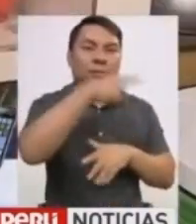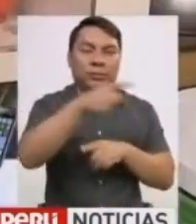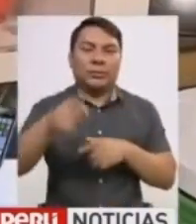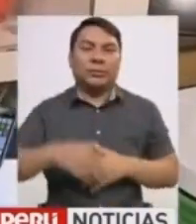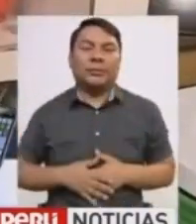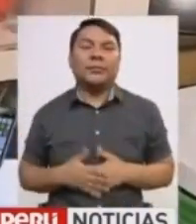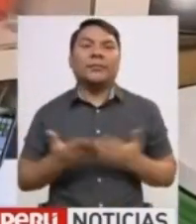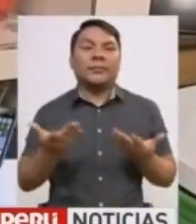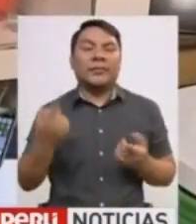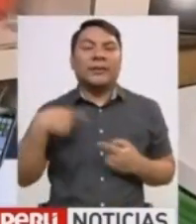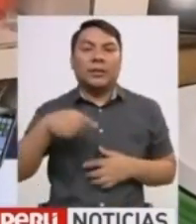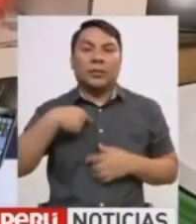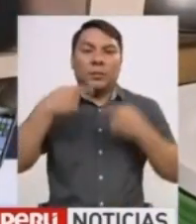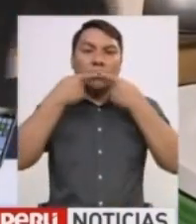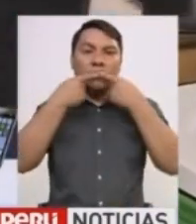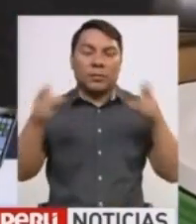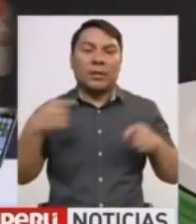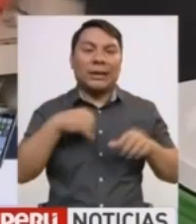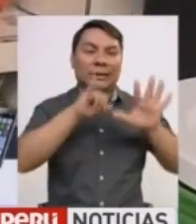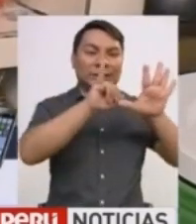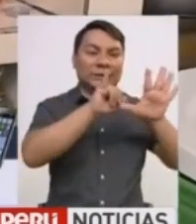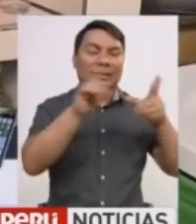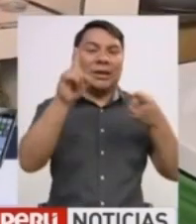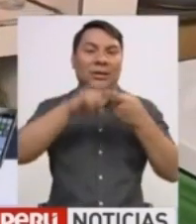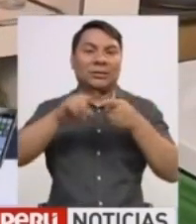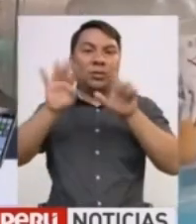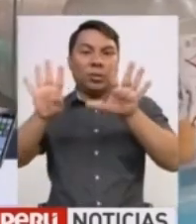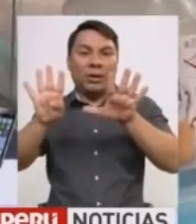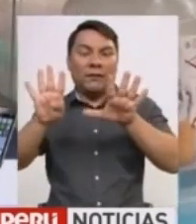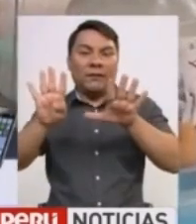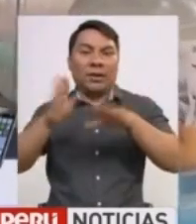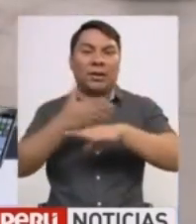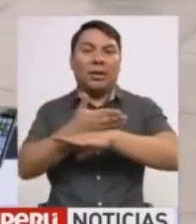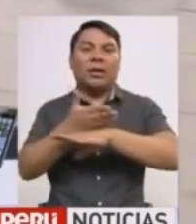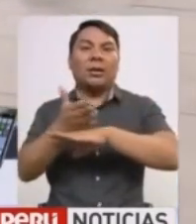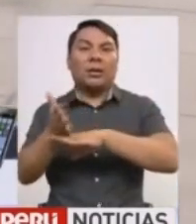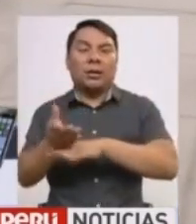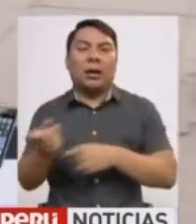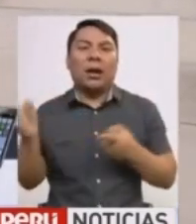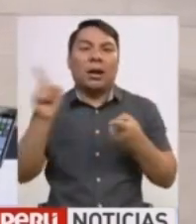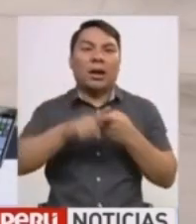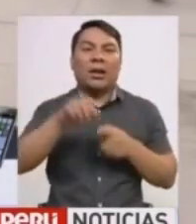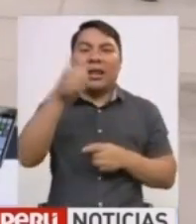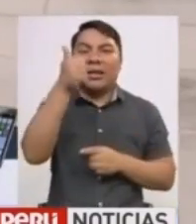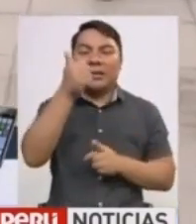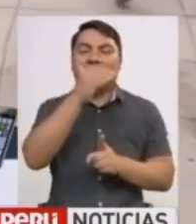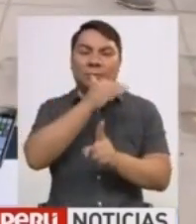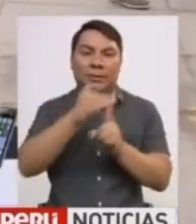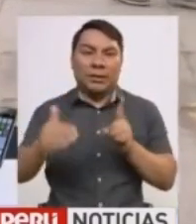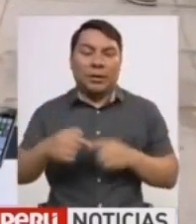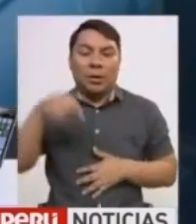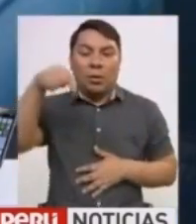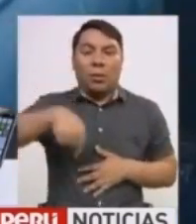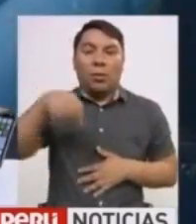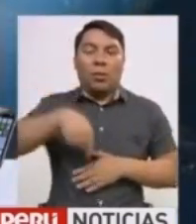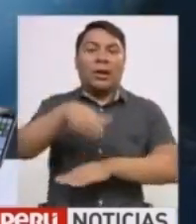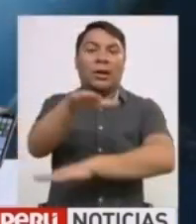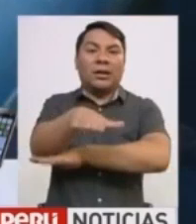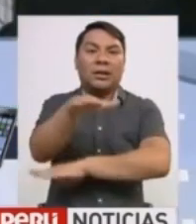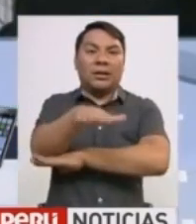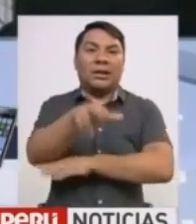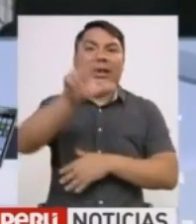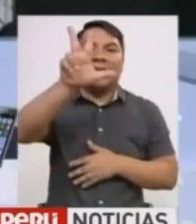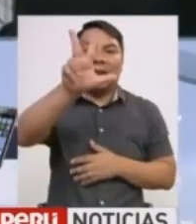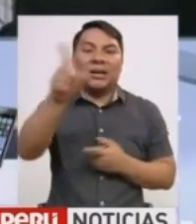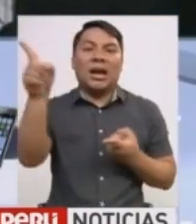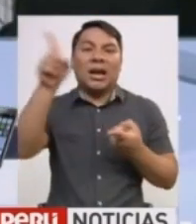hoy en la mañana, lo hicimos de 6 a 9. Pudimos tratar un poco más y lo dimos hasta las 10:30. Hoy en la tarde dijimos de 3 a